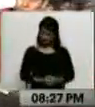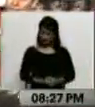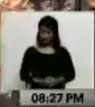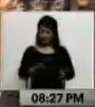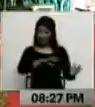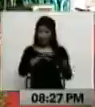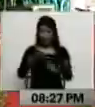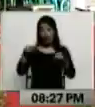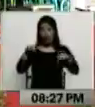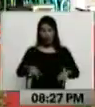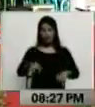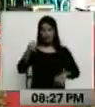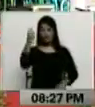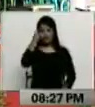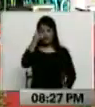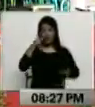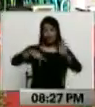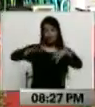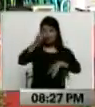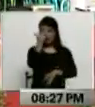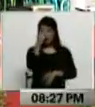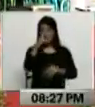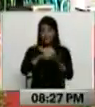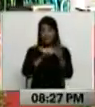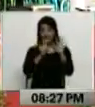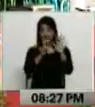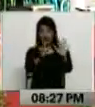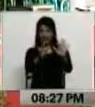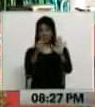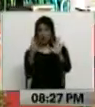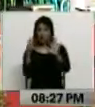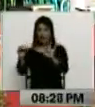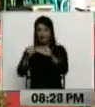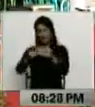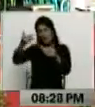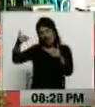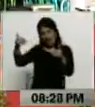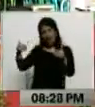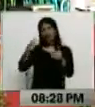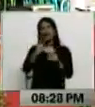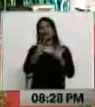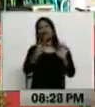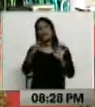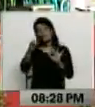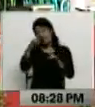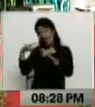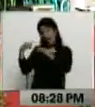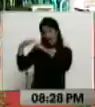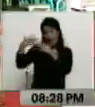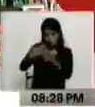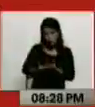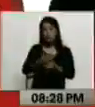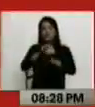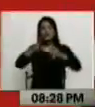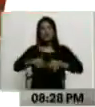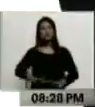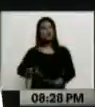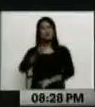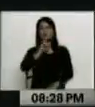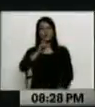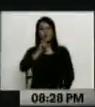algunas efemerides 12 12 de febrero de 1790 hace 227 años María nace